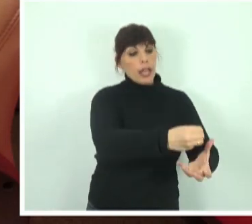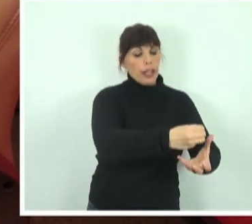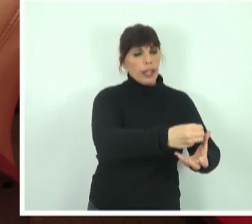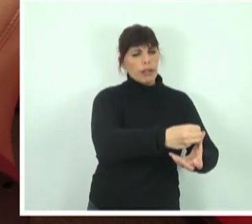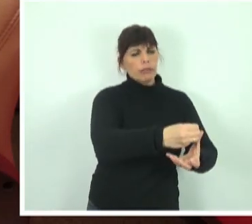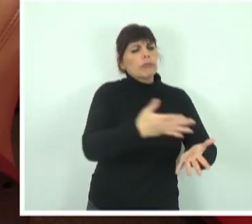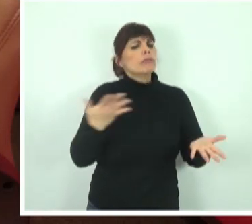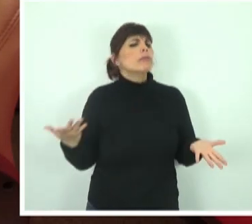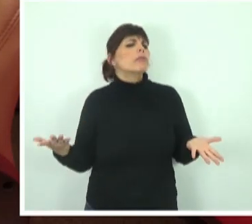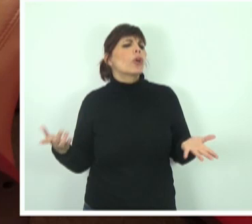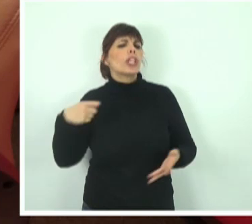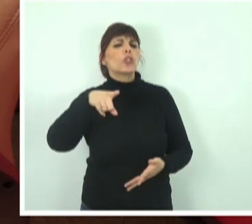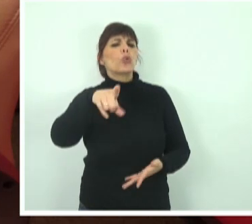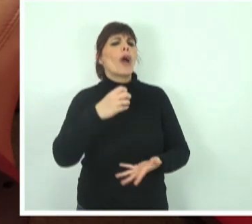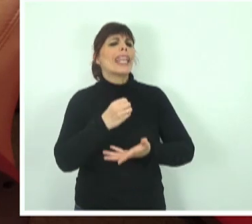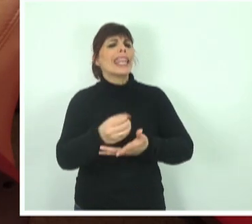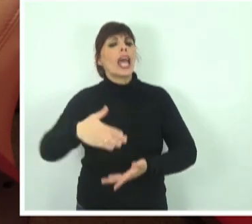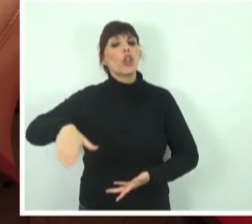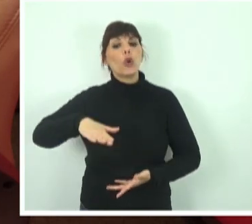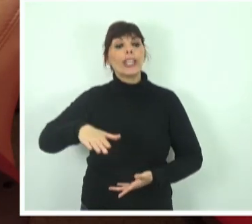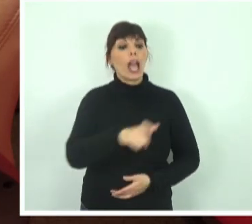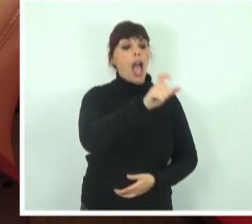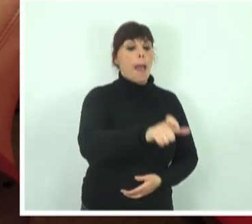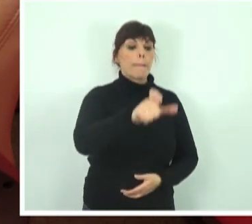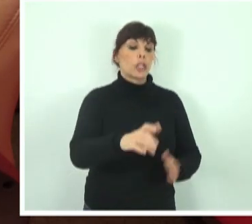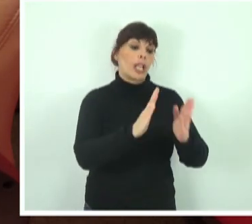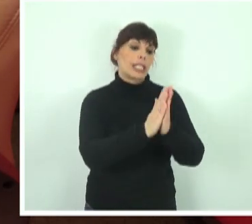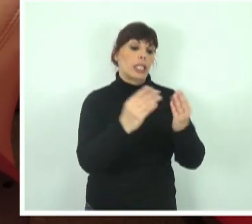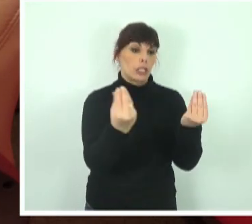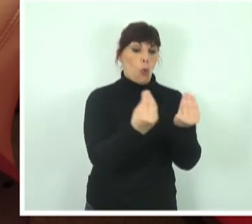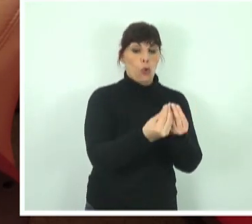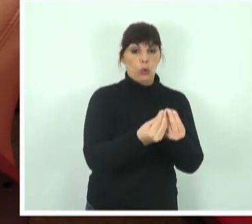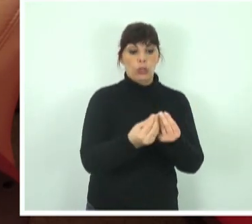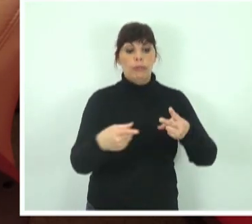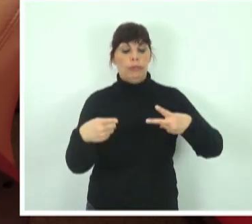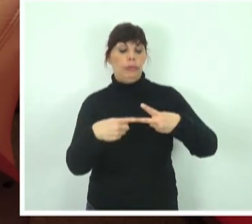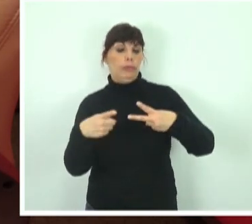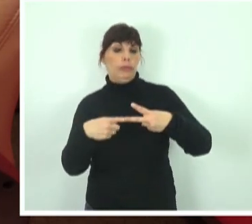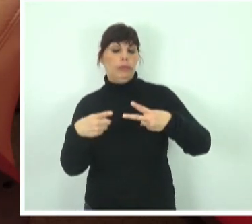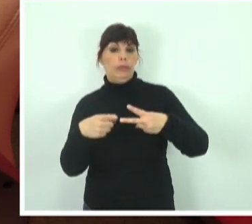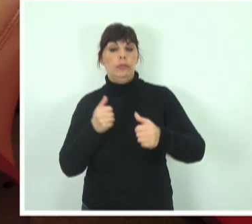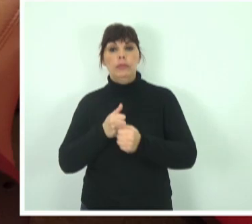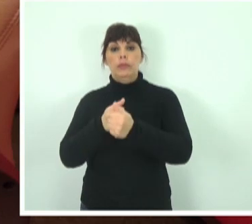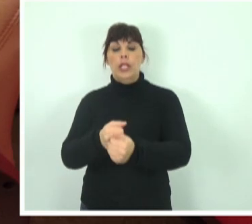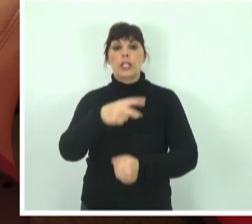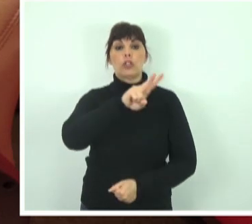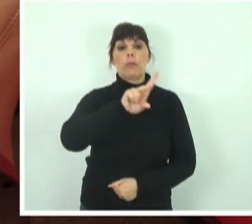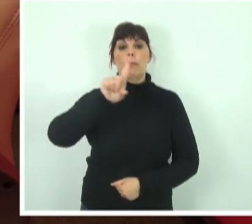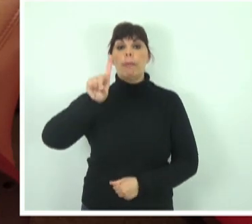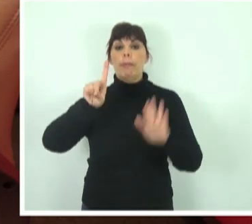¿Dónde está tu herencia con los santificados? Próximo versículo. Hechos